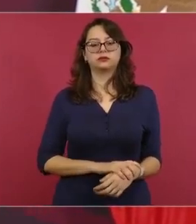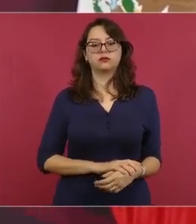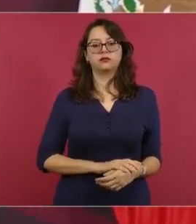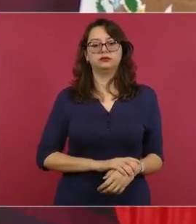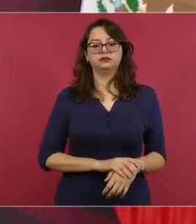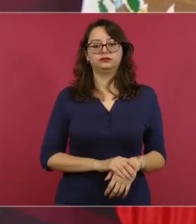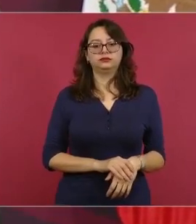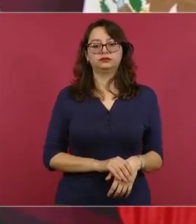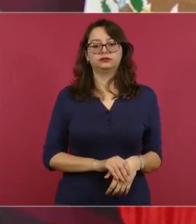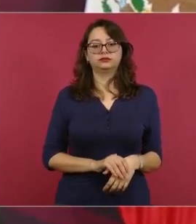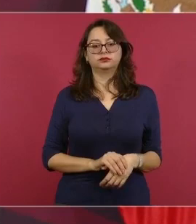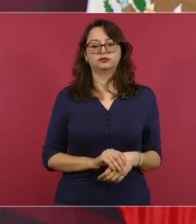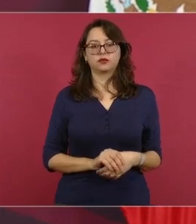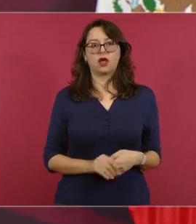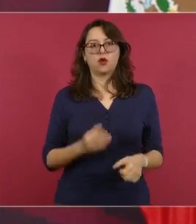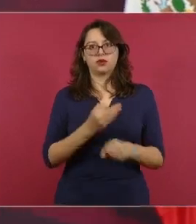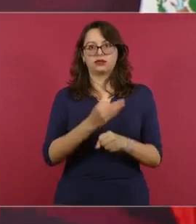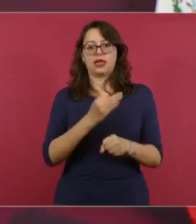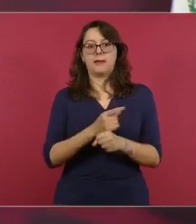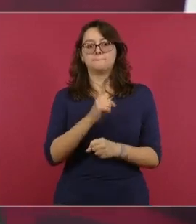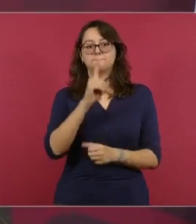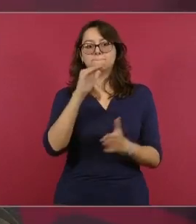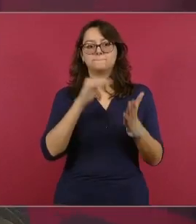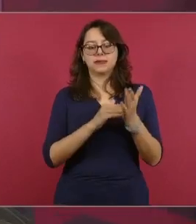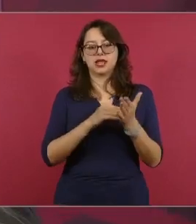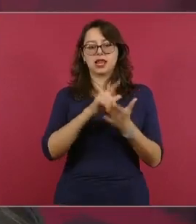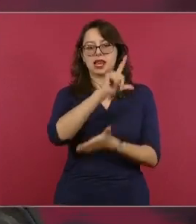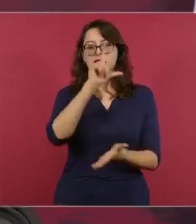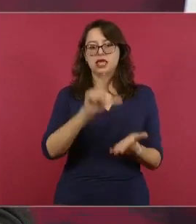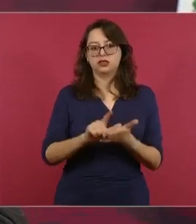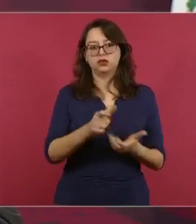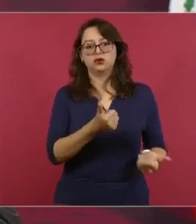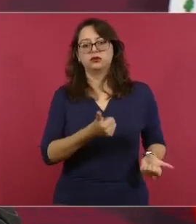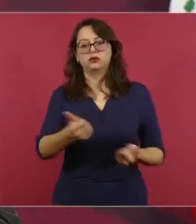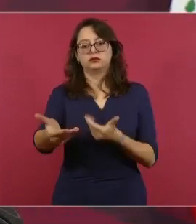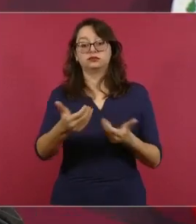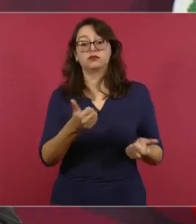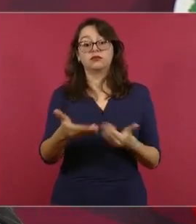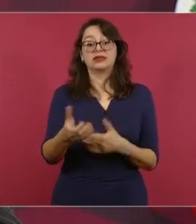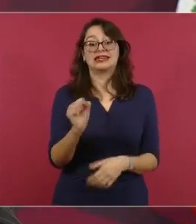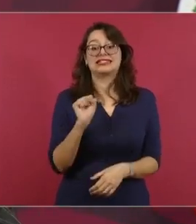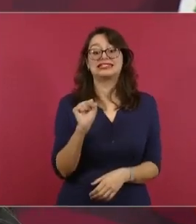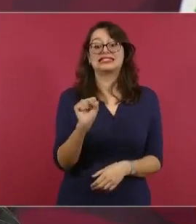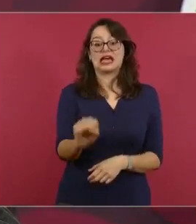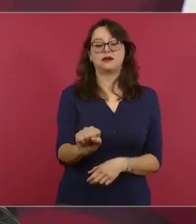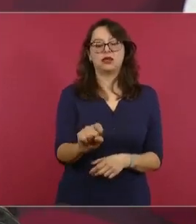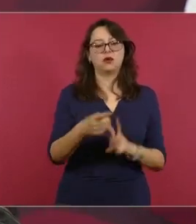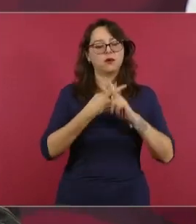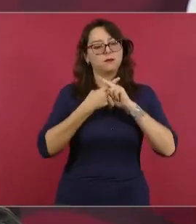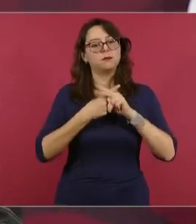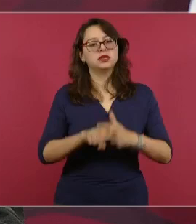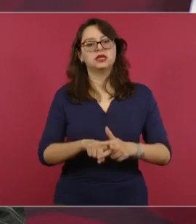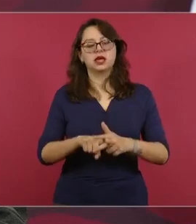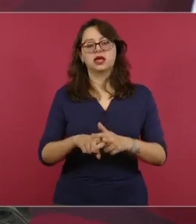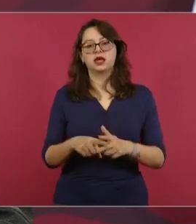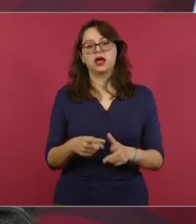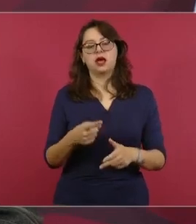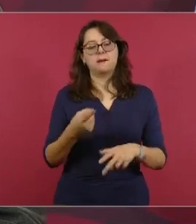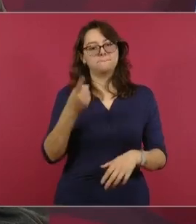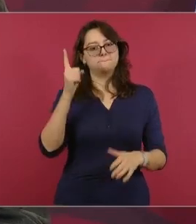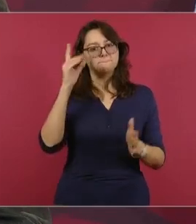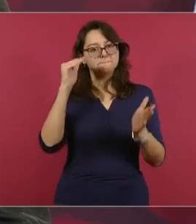Ya están recibiendo 1,000 y van a recibir 1,000 más, 1,000 litros más por segundo.